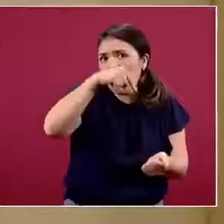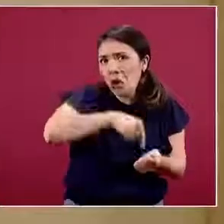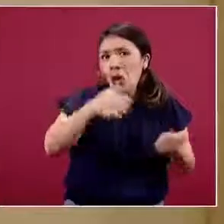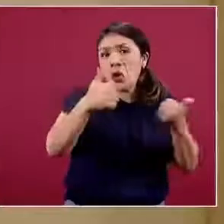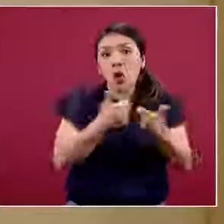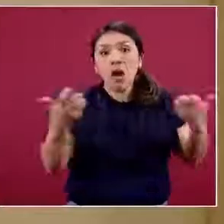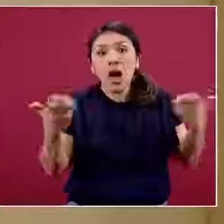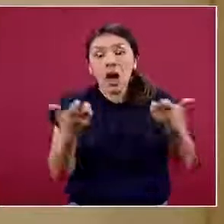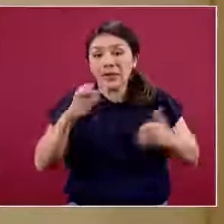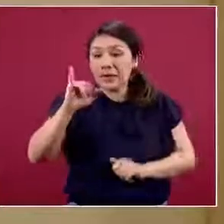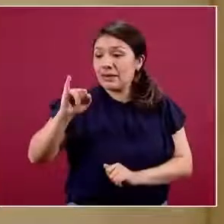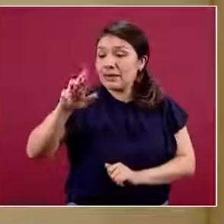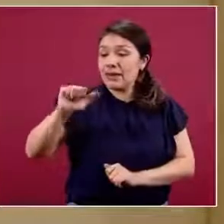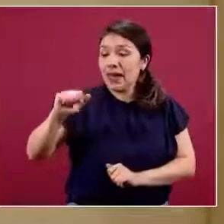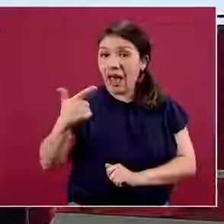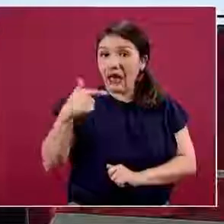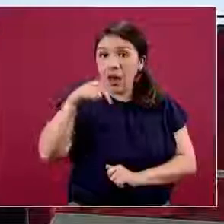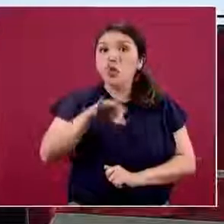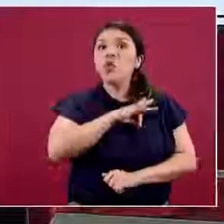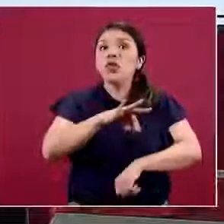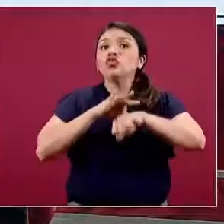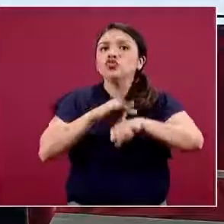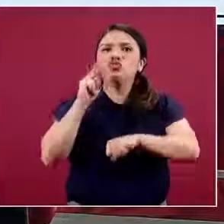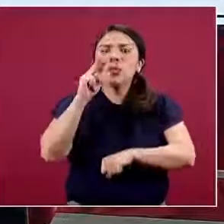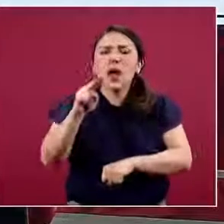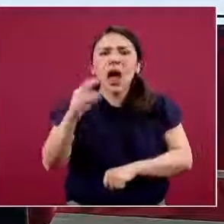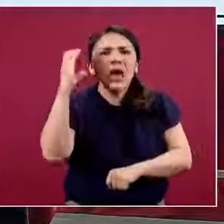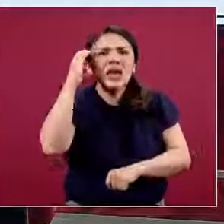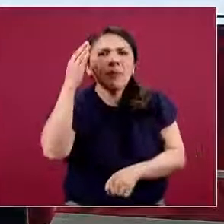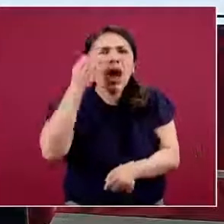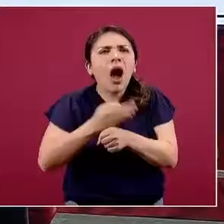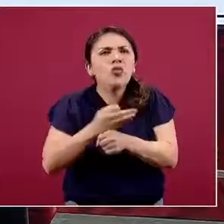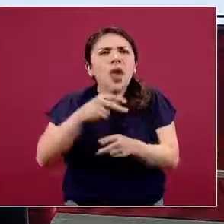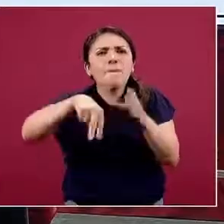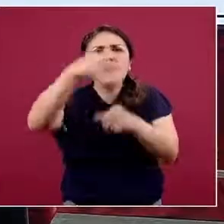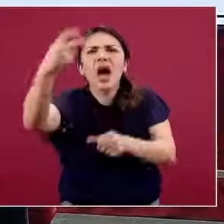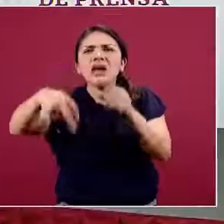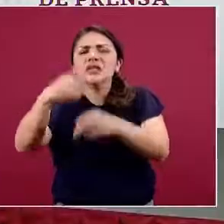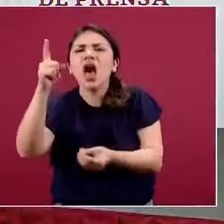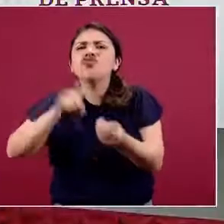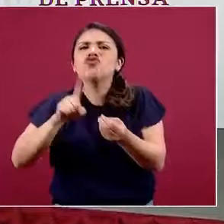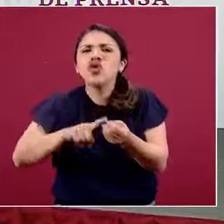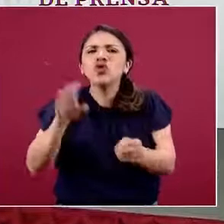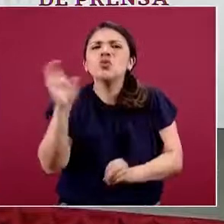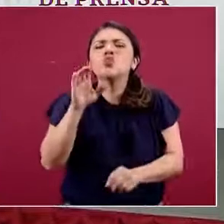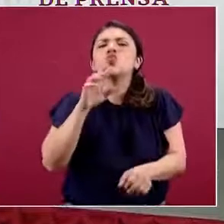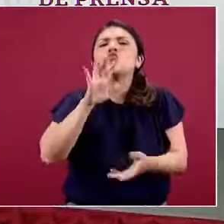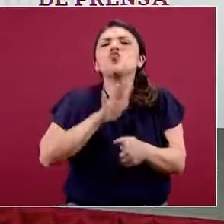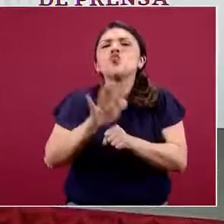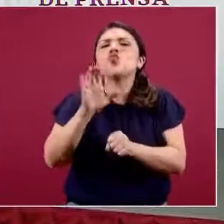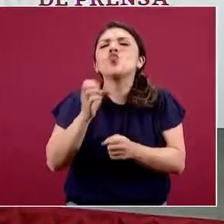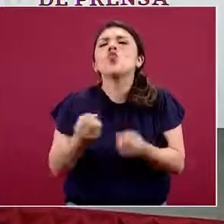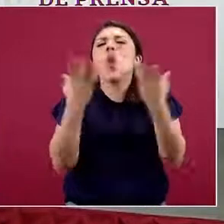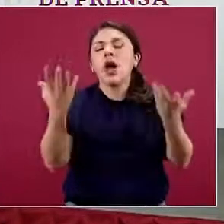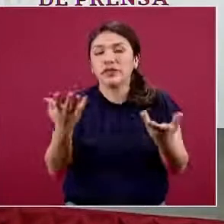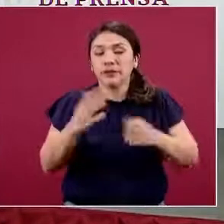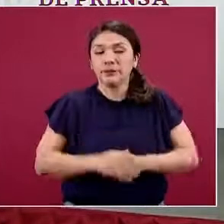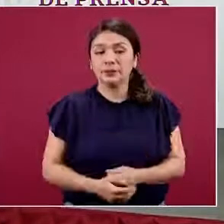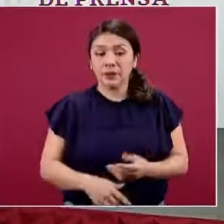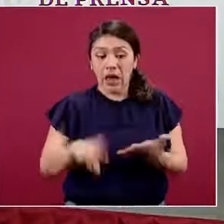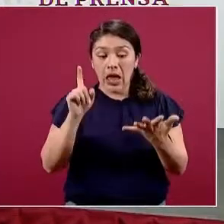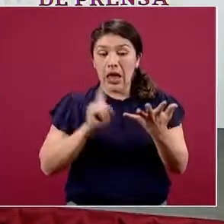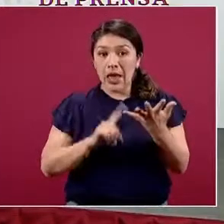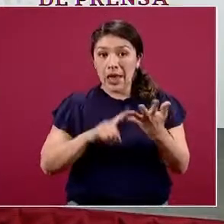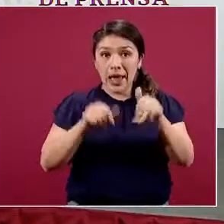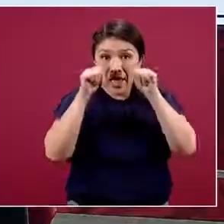la creación de la red IRAG podemos ver en tiempo real todas estas camas disponibles. Y luego entonces la otra es la evaluación y la atención